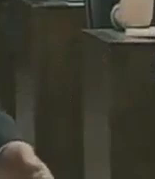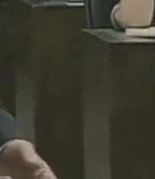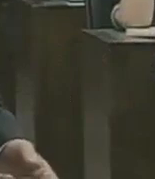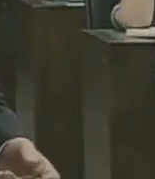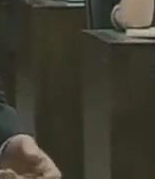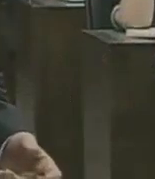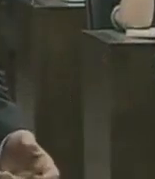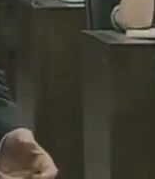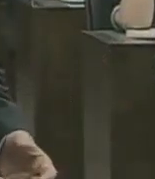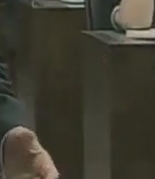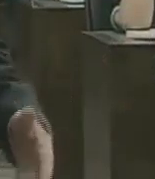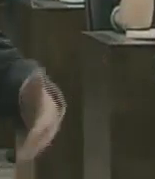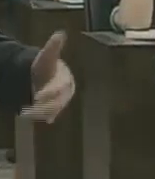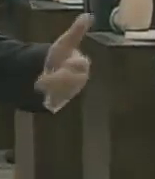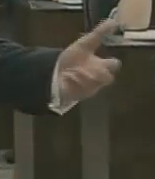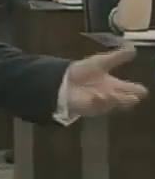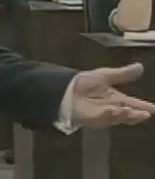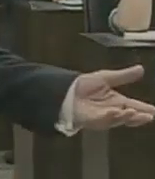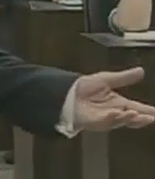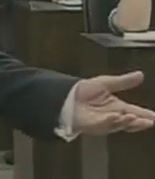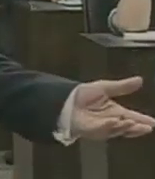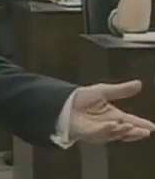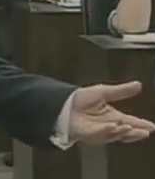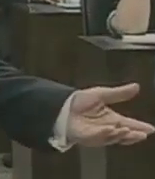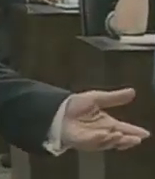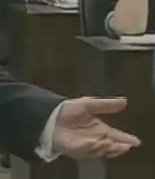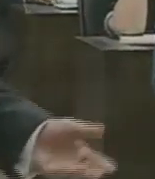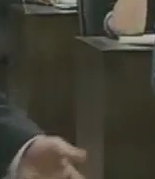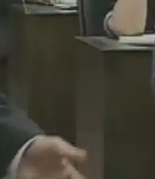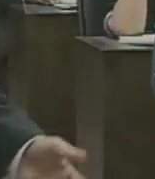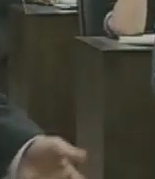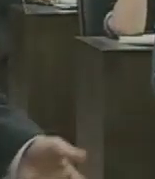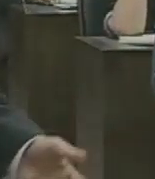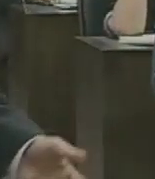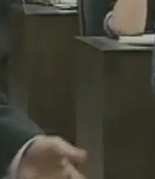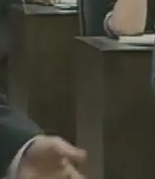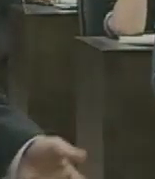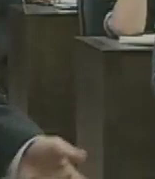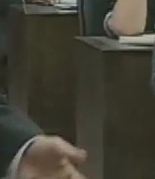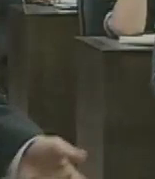Diferencia entre los hombres y mujeres de Estado.